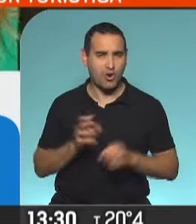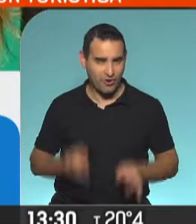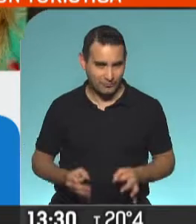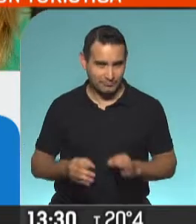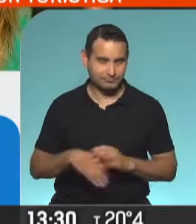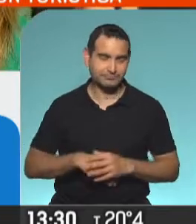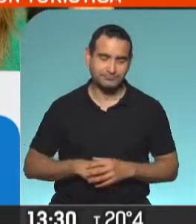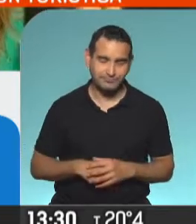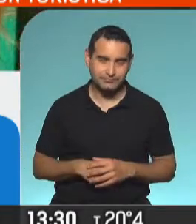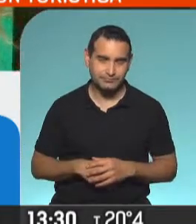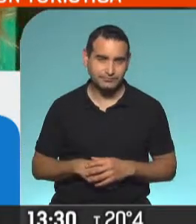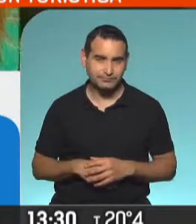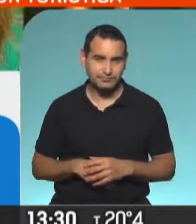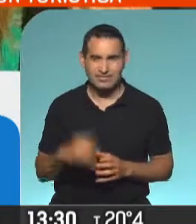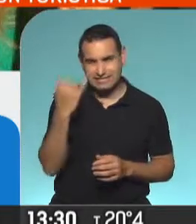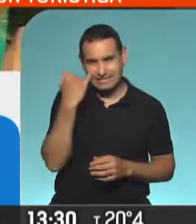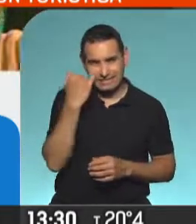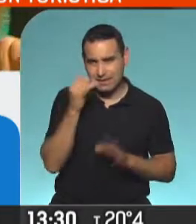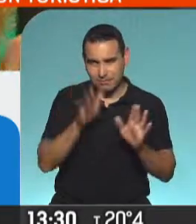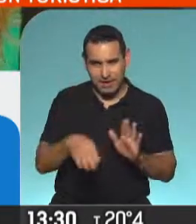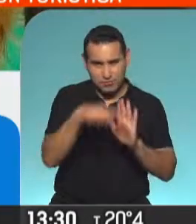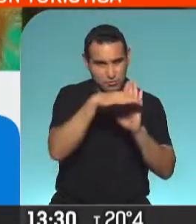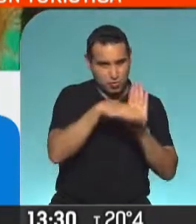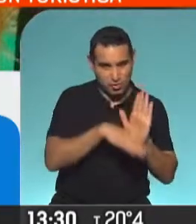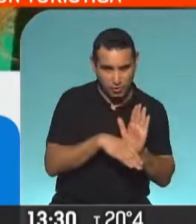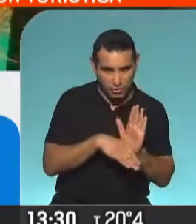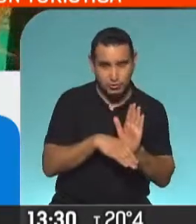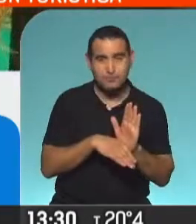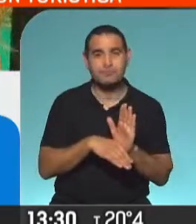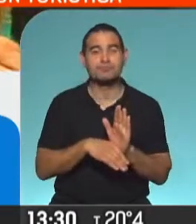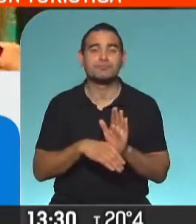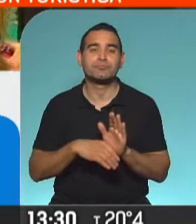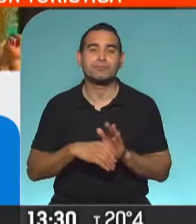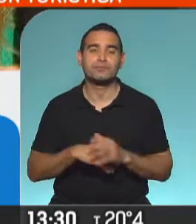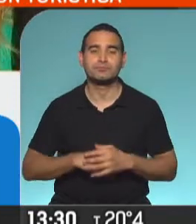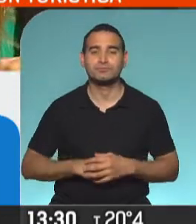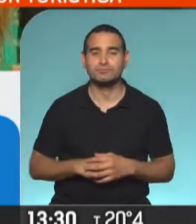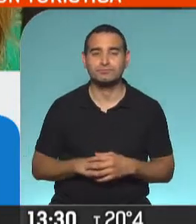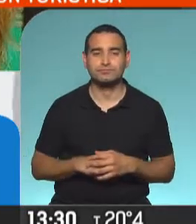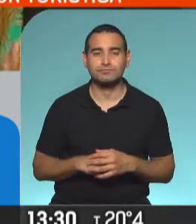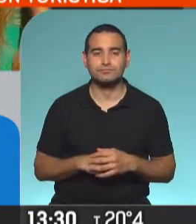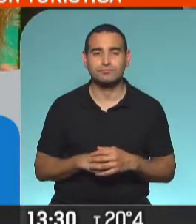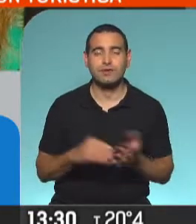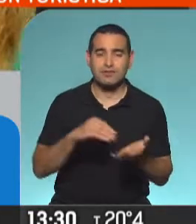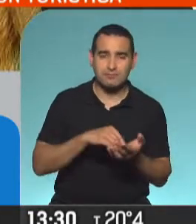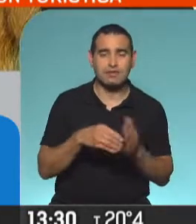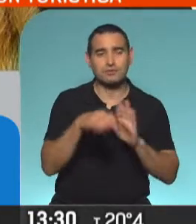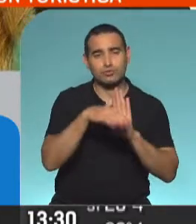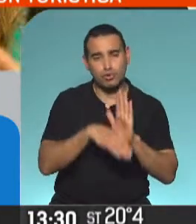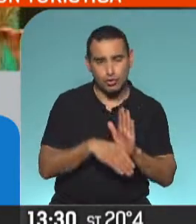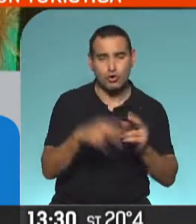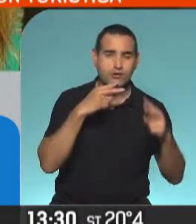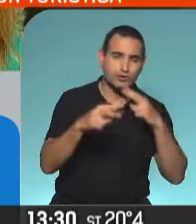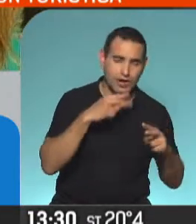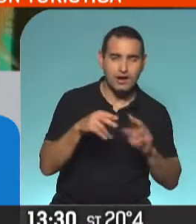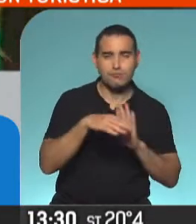seguridad aplicadas. Lo hemos realizado en todo lo que es la cadena de valor también del turismo. Hay protocolos de alojamientos, protocolos de gastronomía,